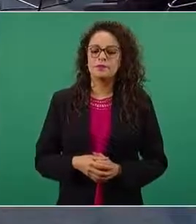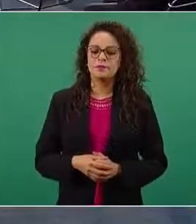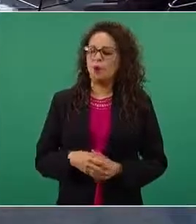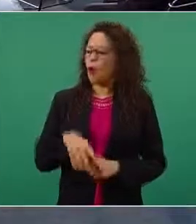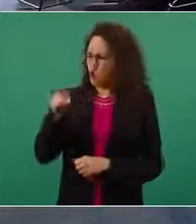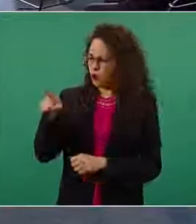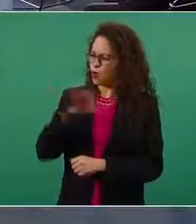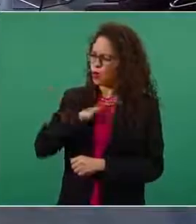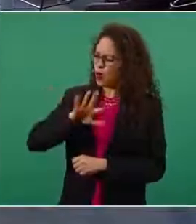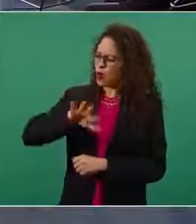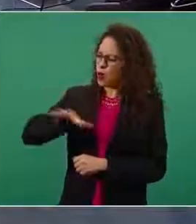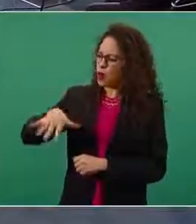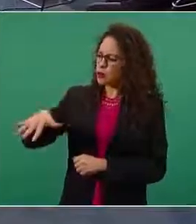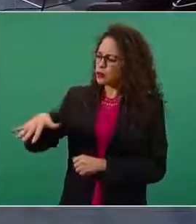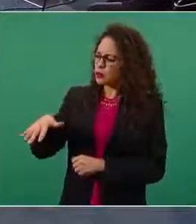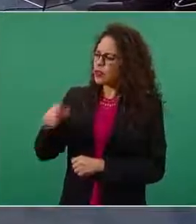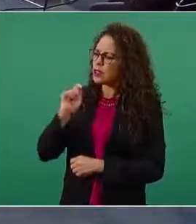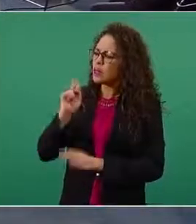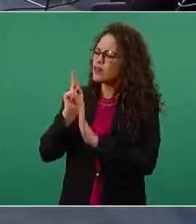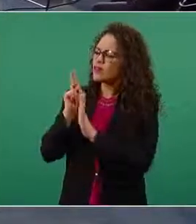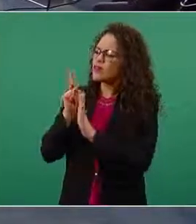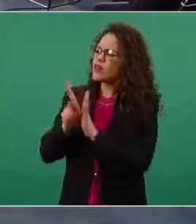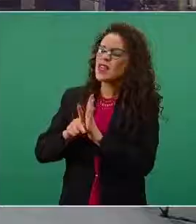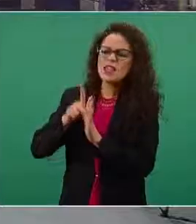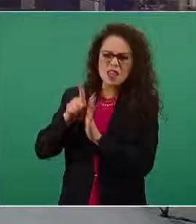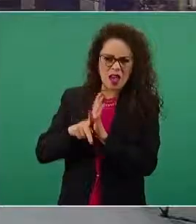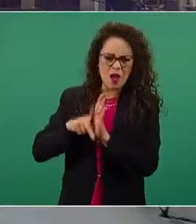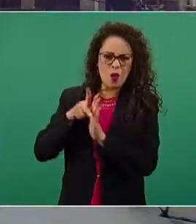un video